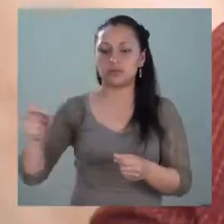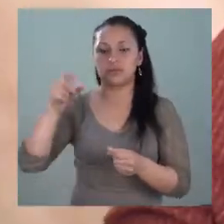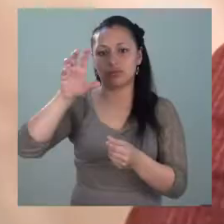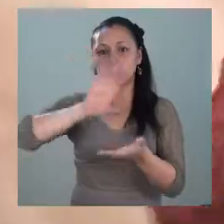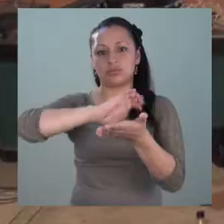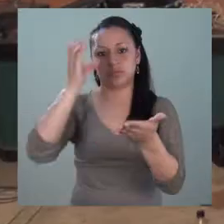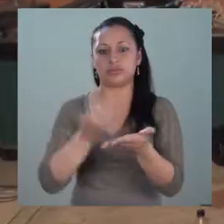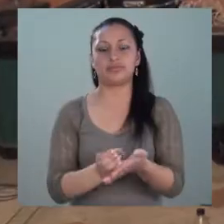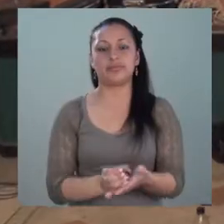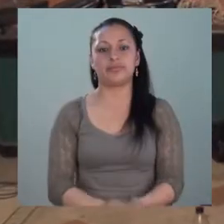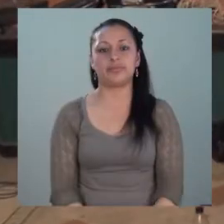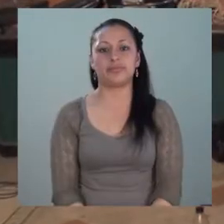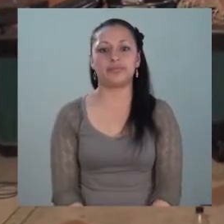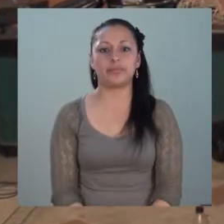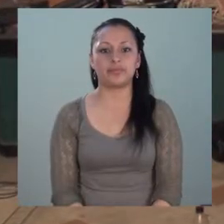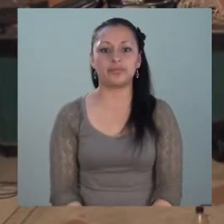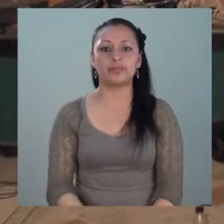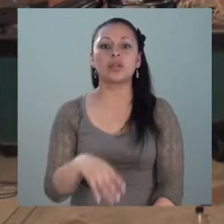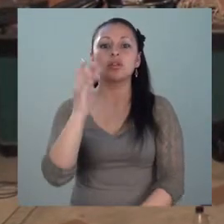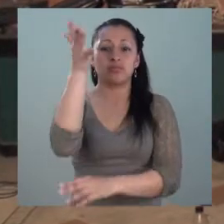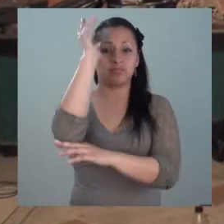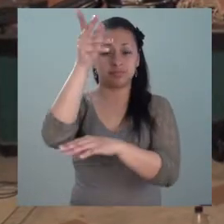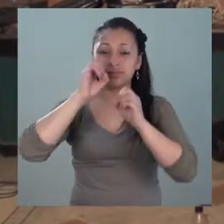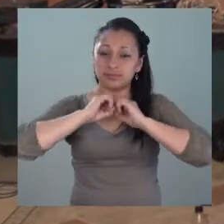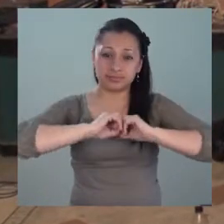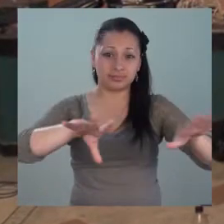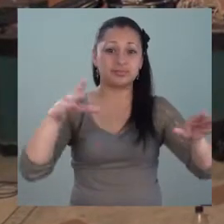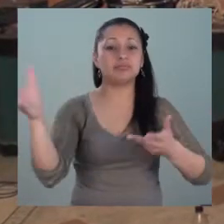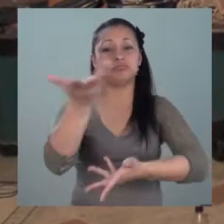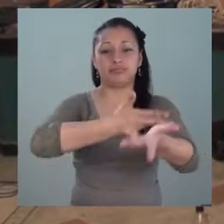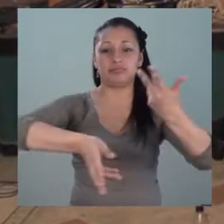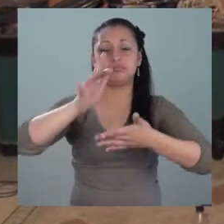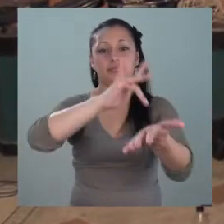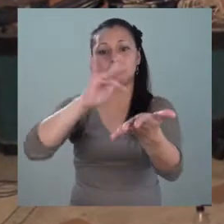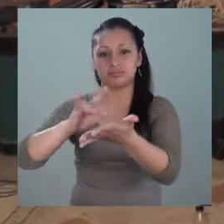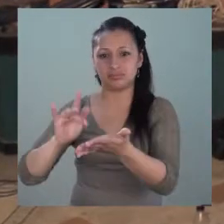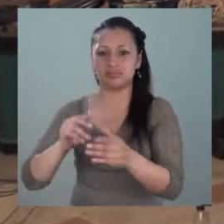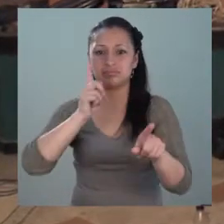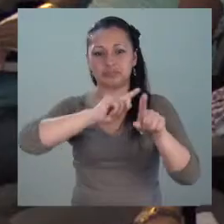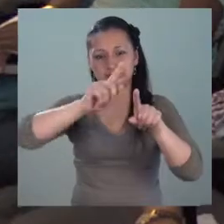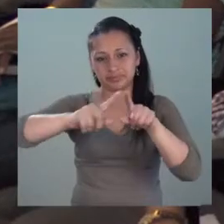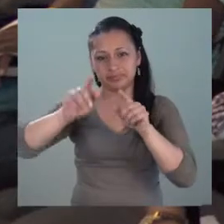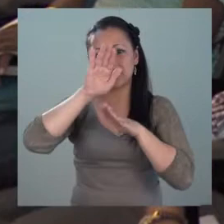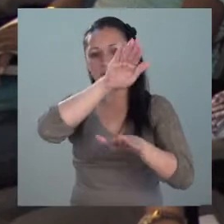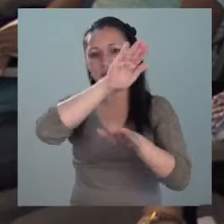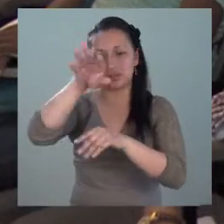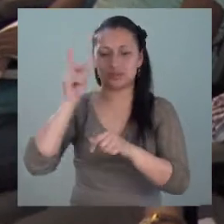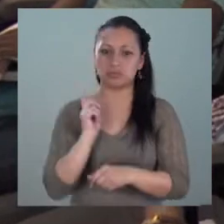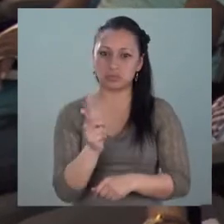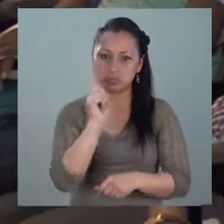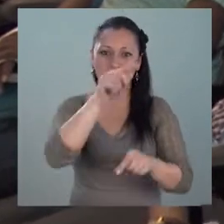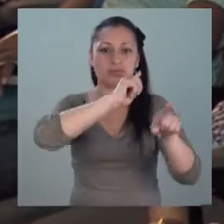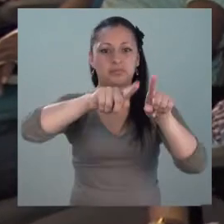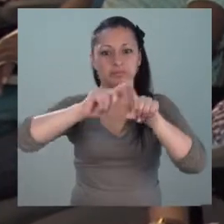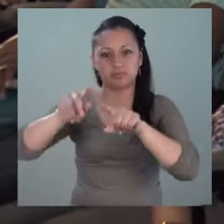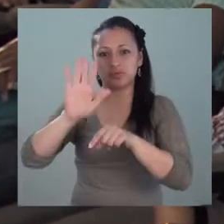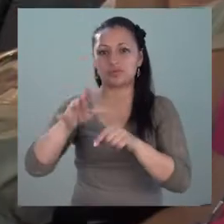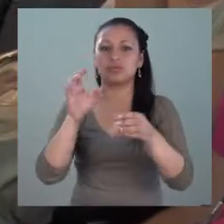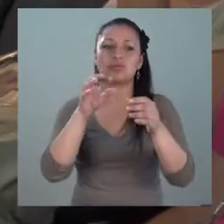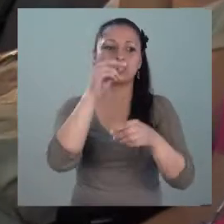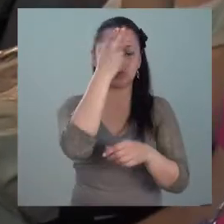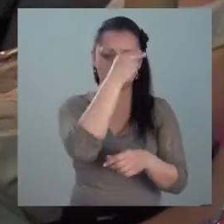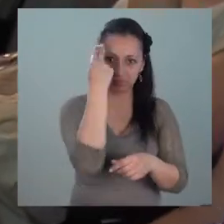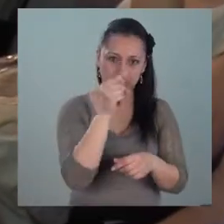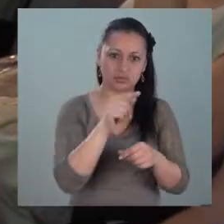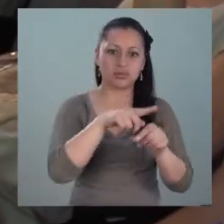de la gente de mi casa. El debate contó con la participación de autoridades municipales, diputados, representantes del Comité Prodefensa del